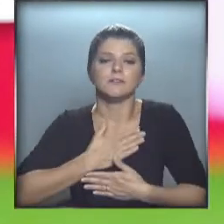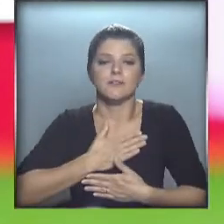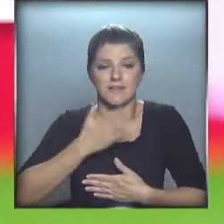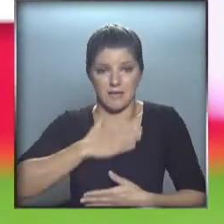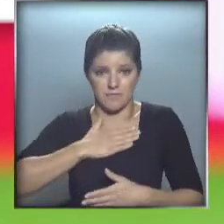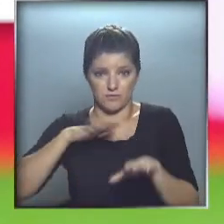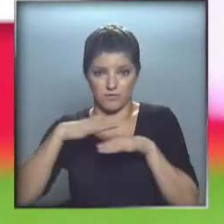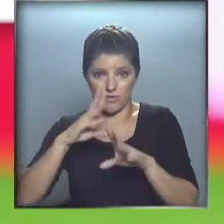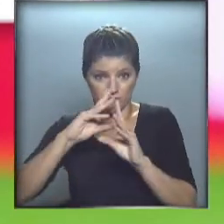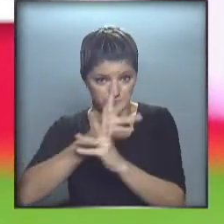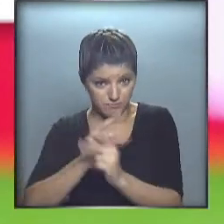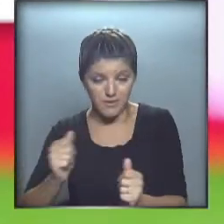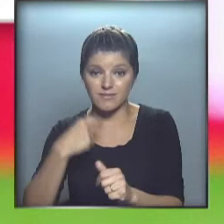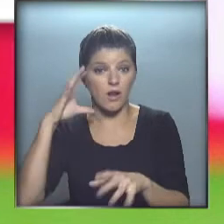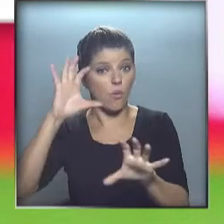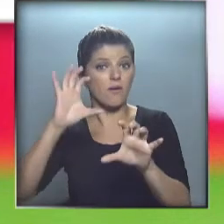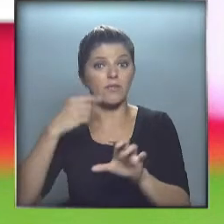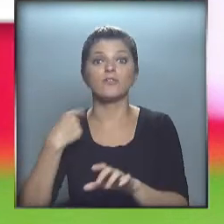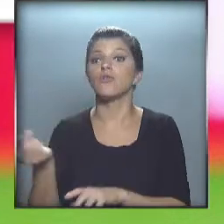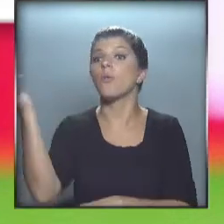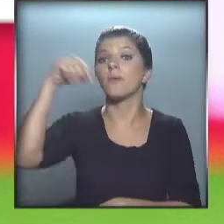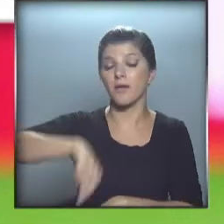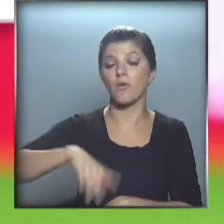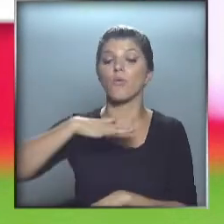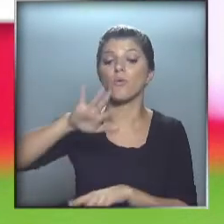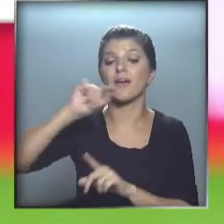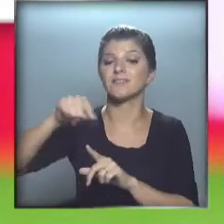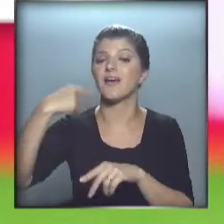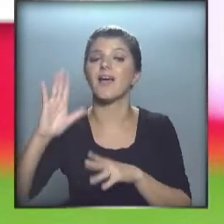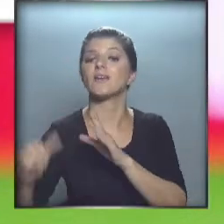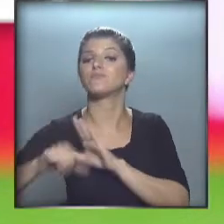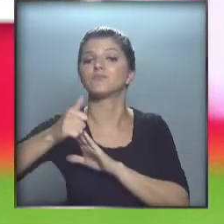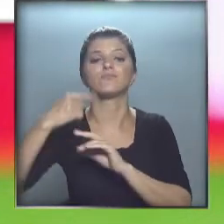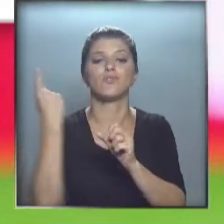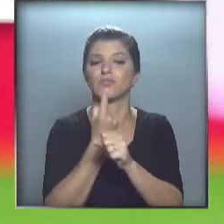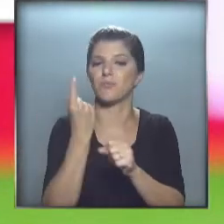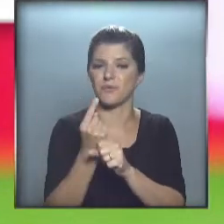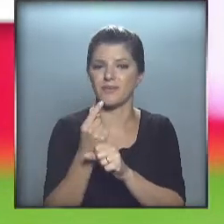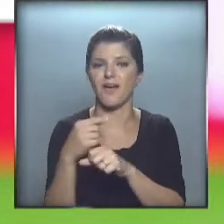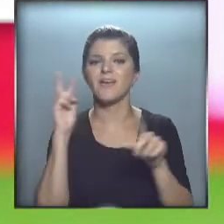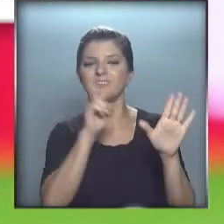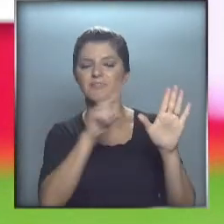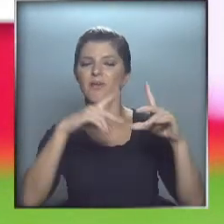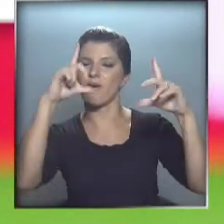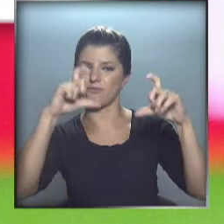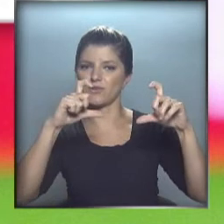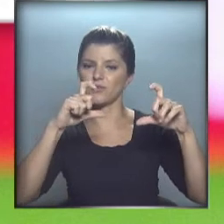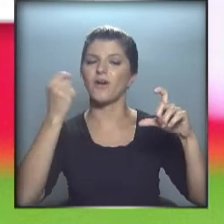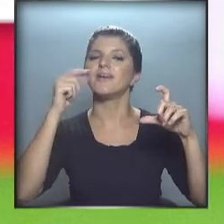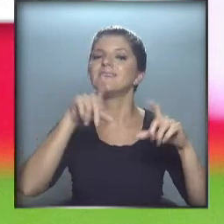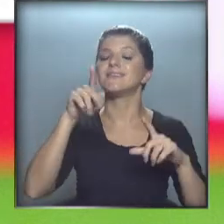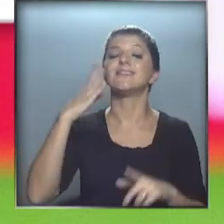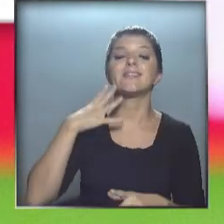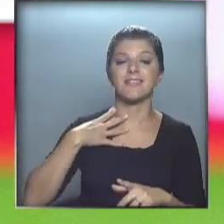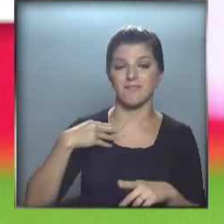ha terminado, no se olviden que vengo de un lugar donde decían que triunfar era imposible. Y hay una foto de Carlitos Tevez con la camiseta de la